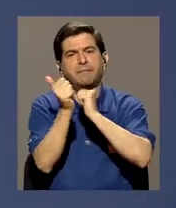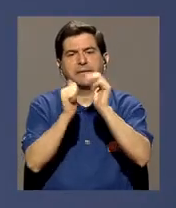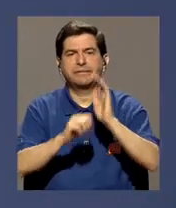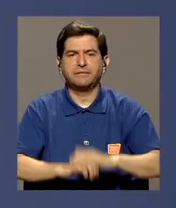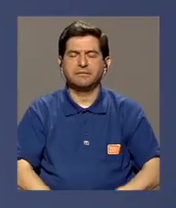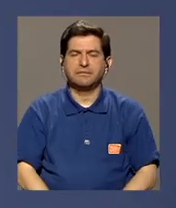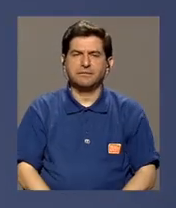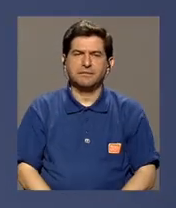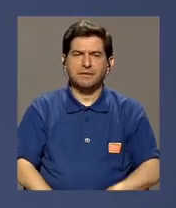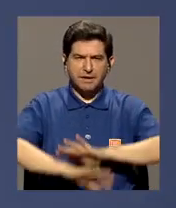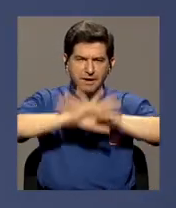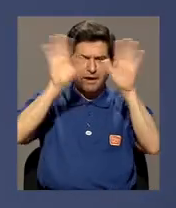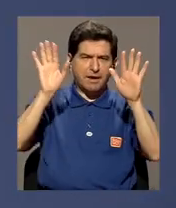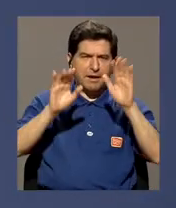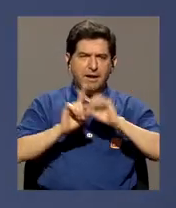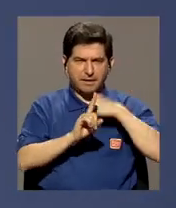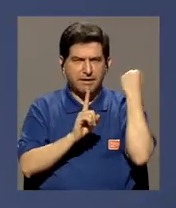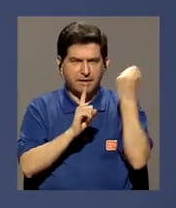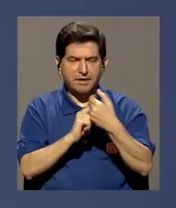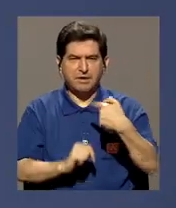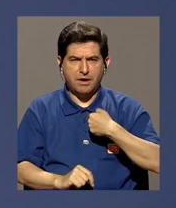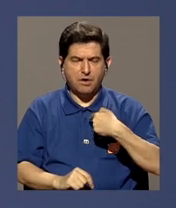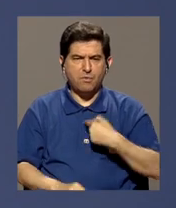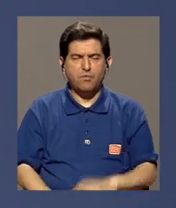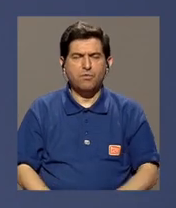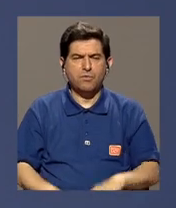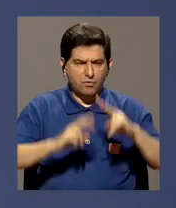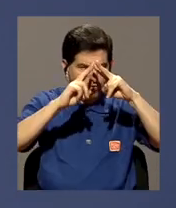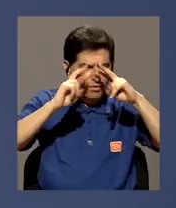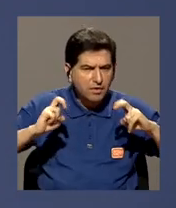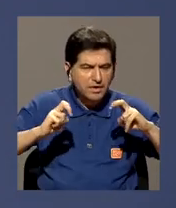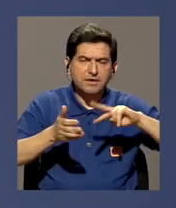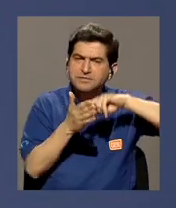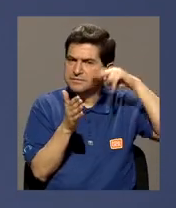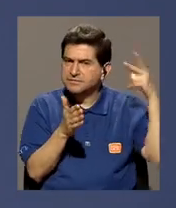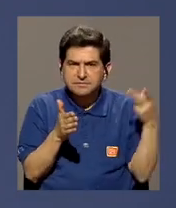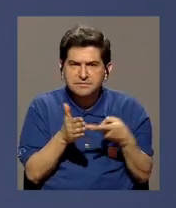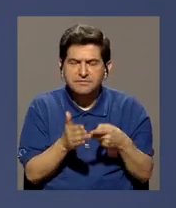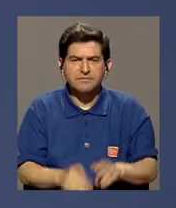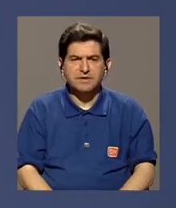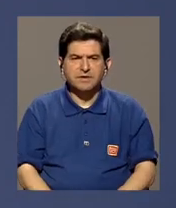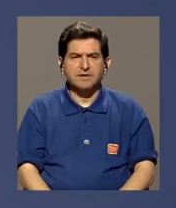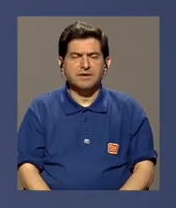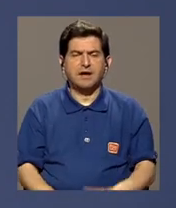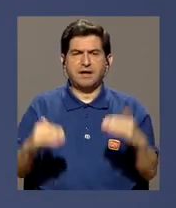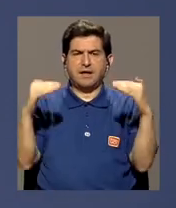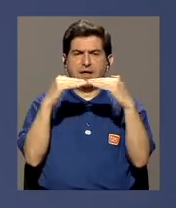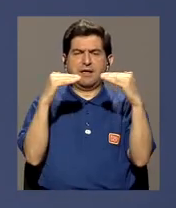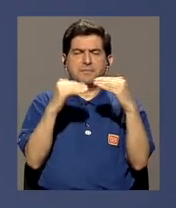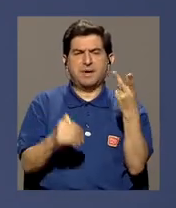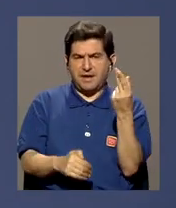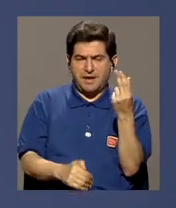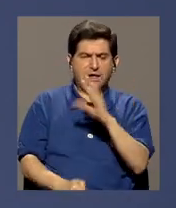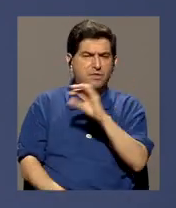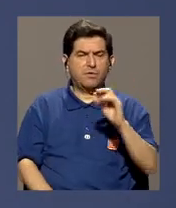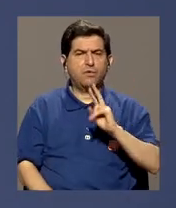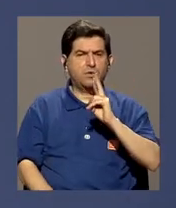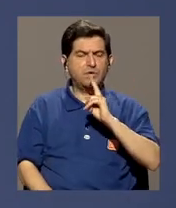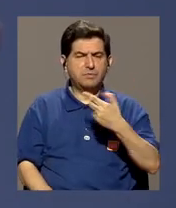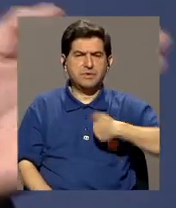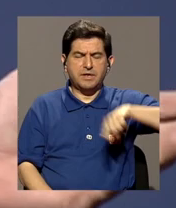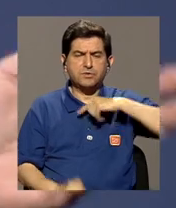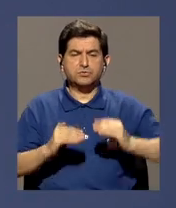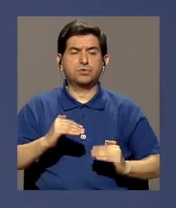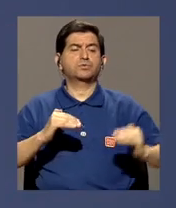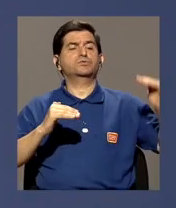para tener claro ese panorama nada más si uno hace una fotografía de eso eso quiere decir que estamos equiparados en precios o verdaderamente inclusive